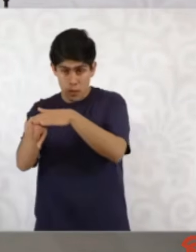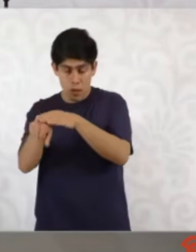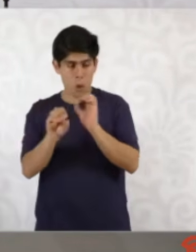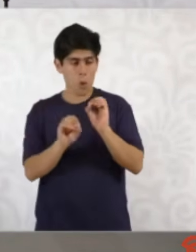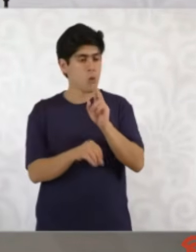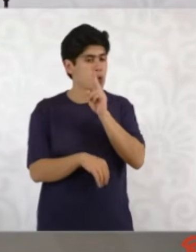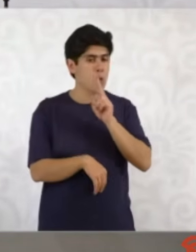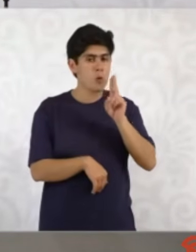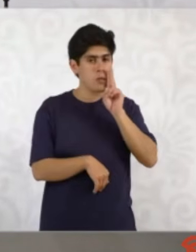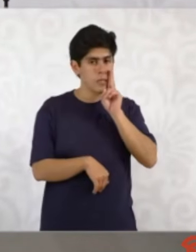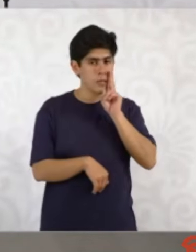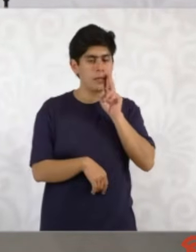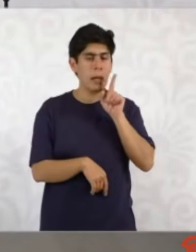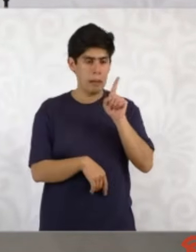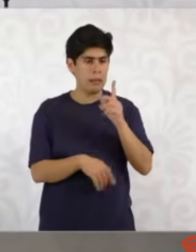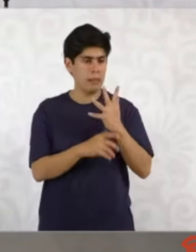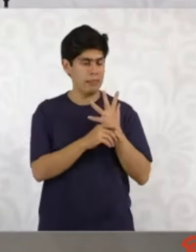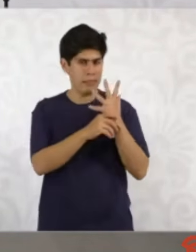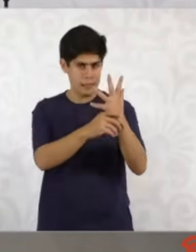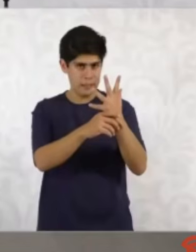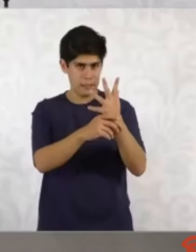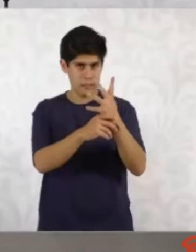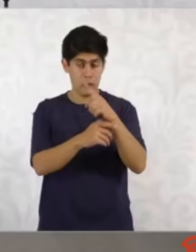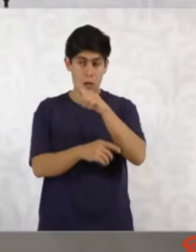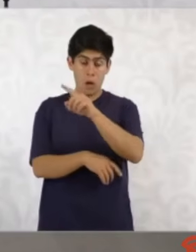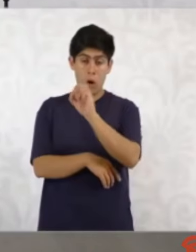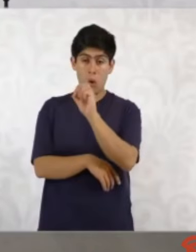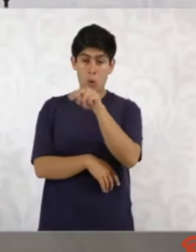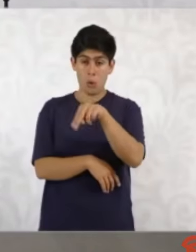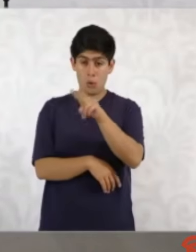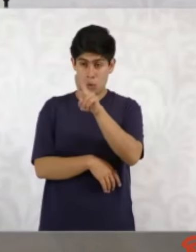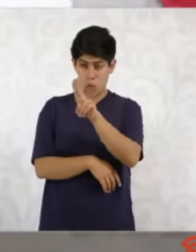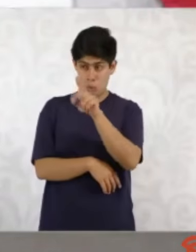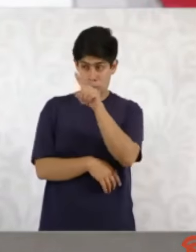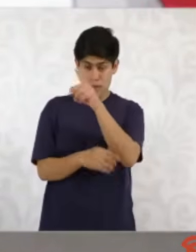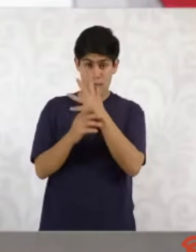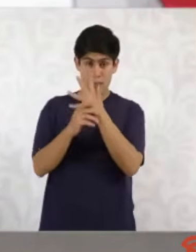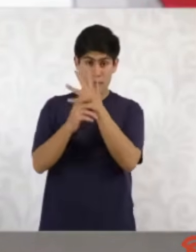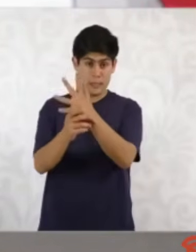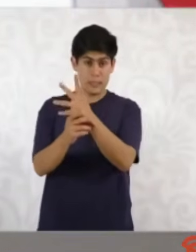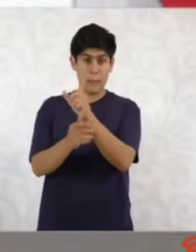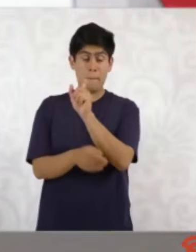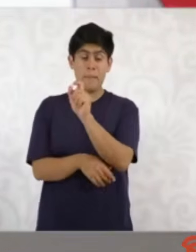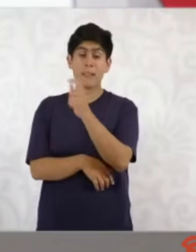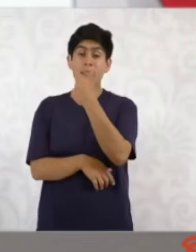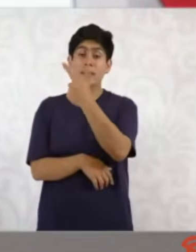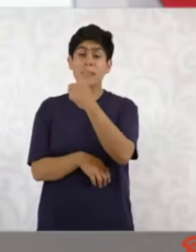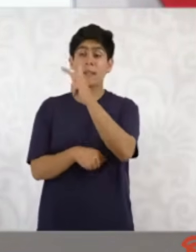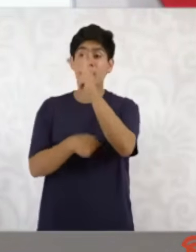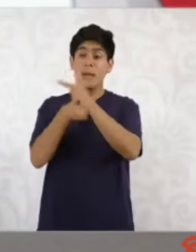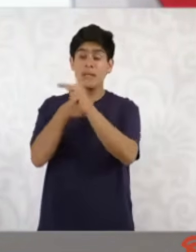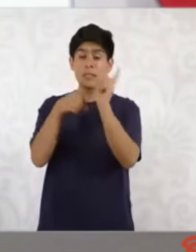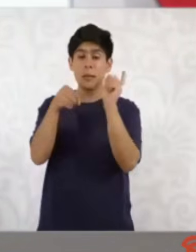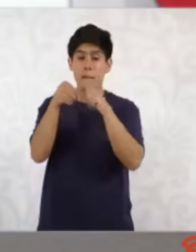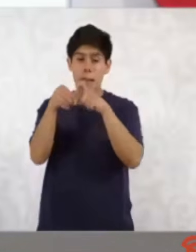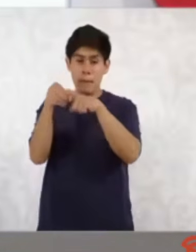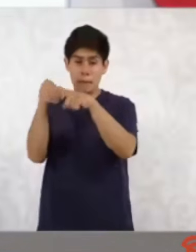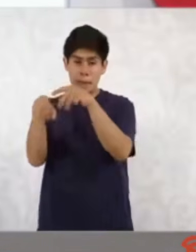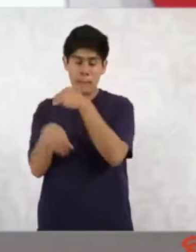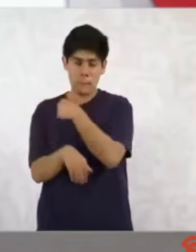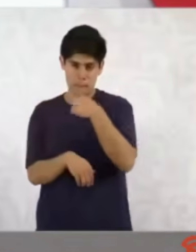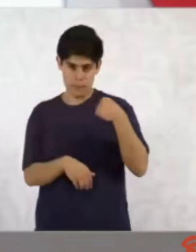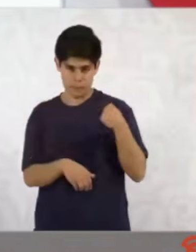Unión Europea, 27 países. Los lineamientos desde 2010, no de ahora, desde